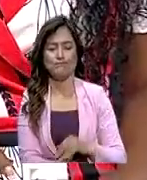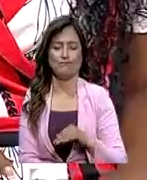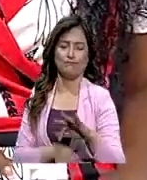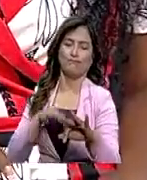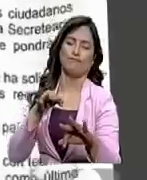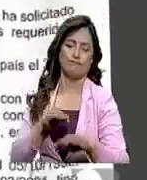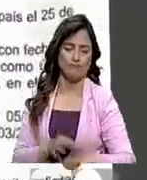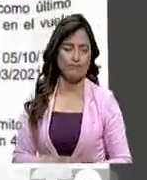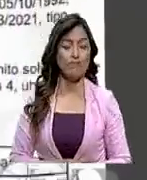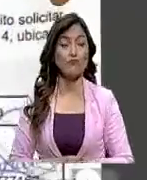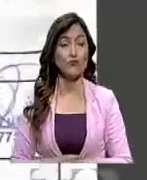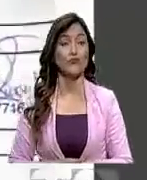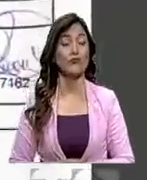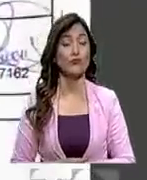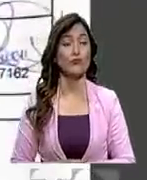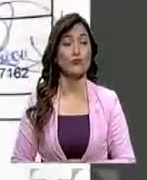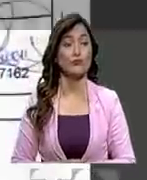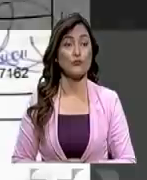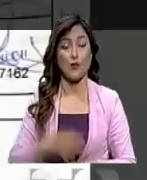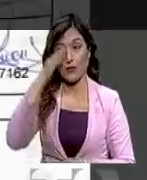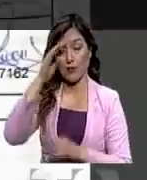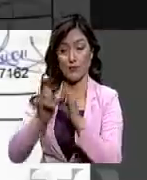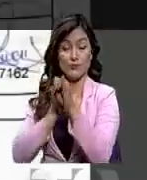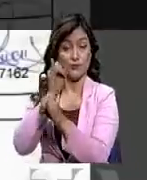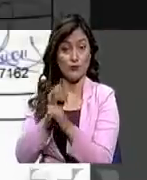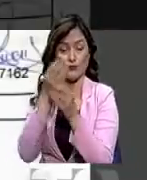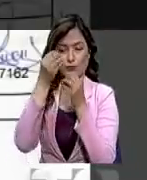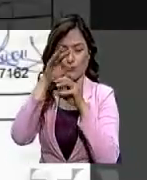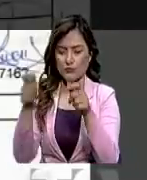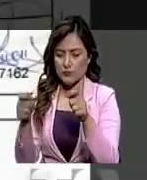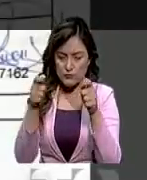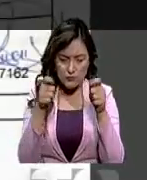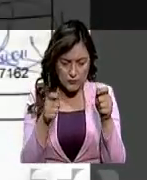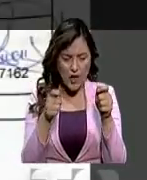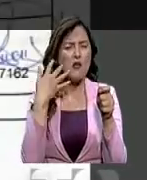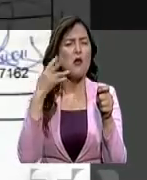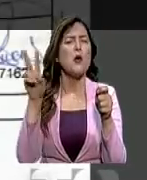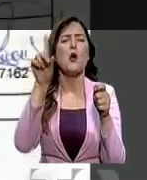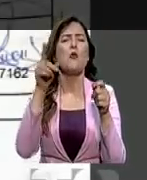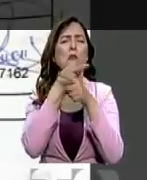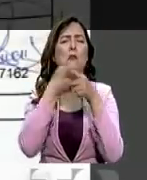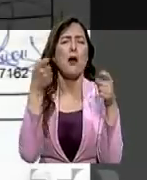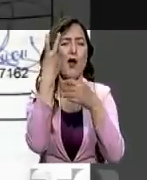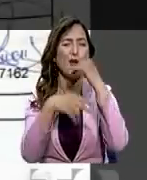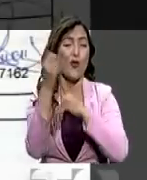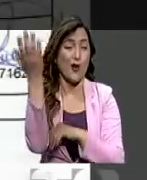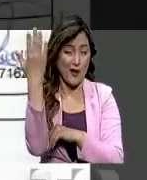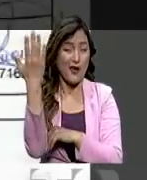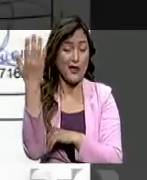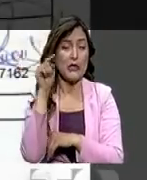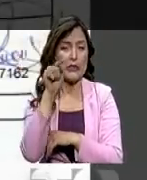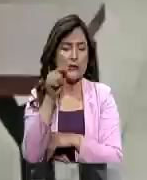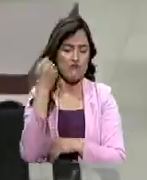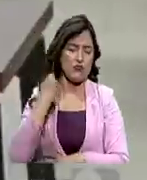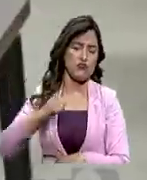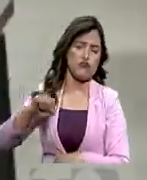sustitutivas. Aunque un informe de Interpol demuestra que desde el 21 de marzo el hijo del alcalde de Quito, Jorge Yunda, Sebastián Yunda, está